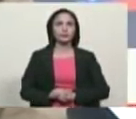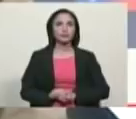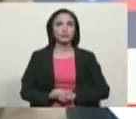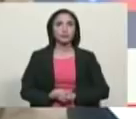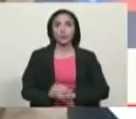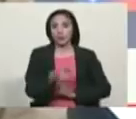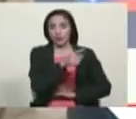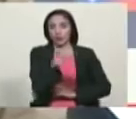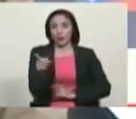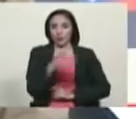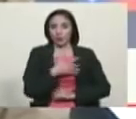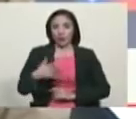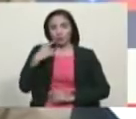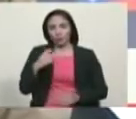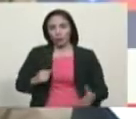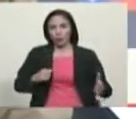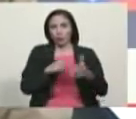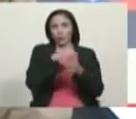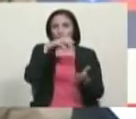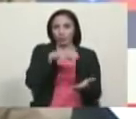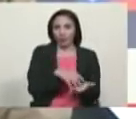Ellos lo que quieren es imponer el golpe de Estado.